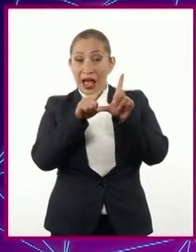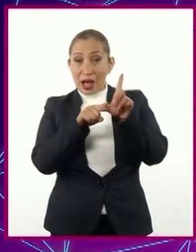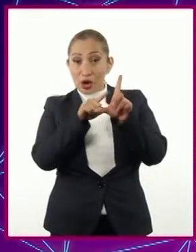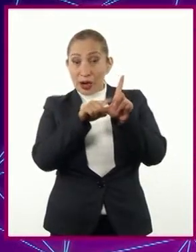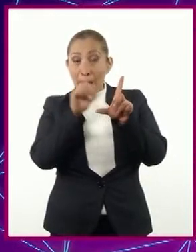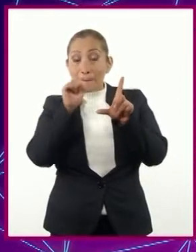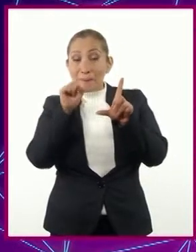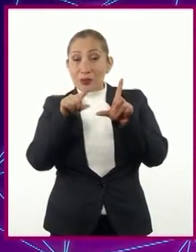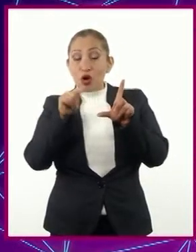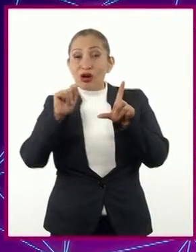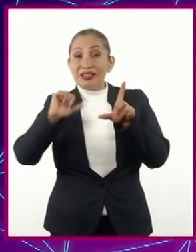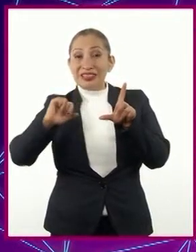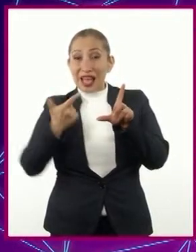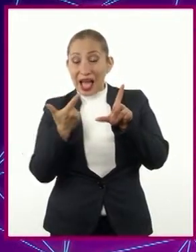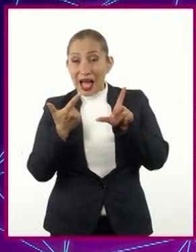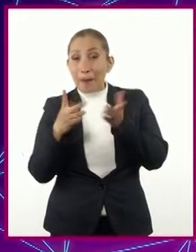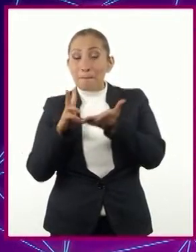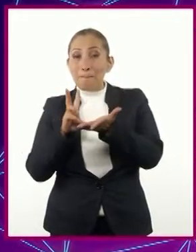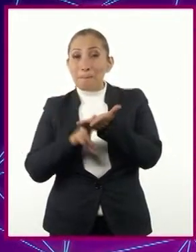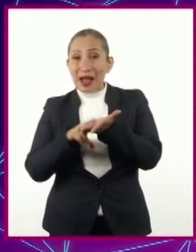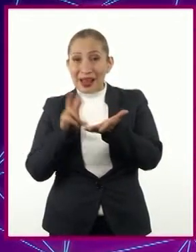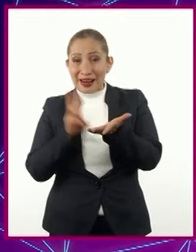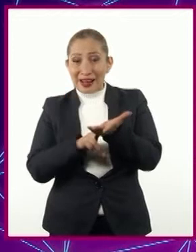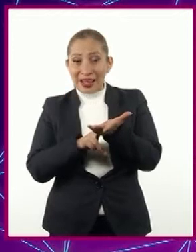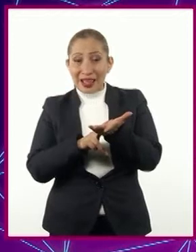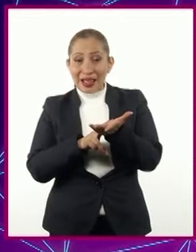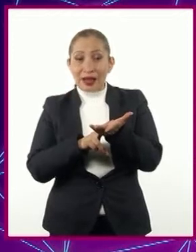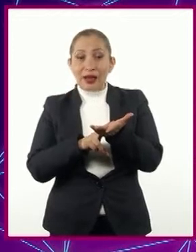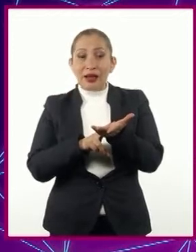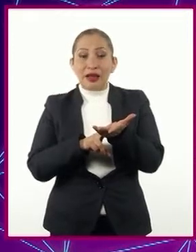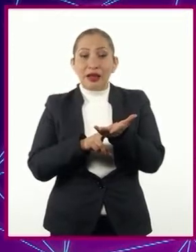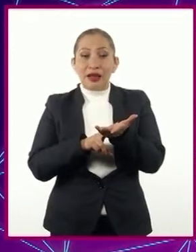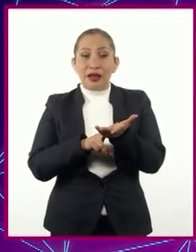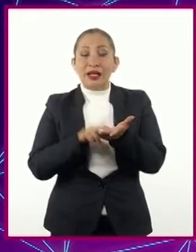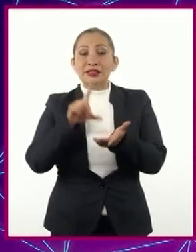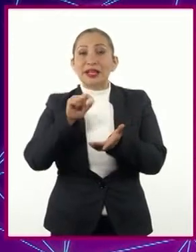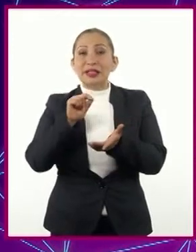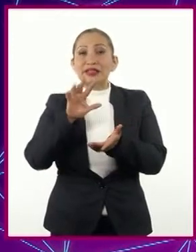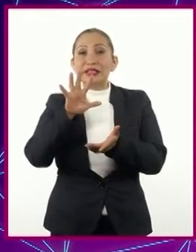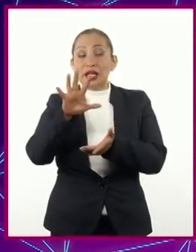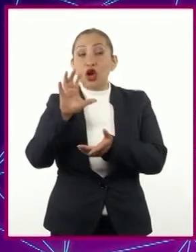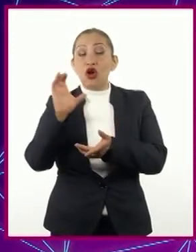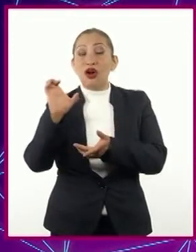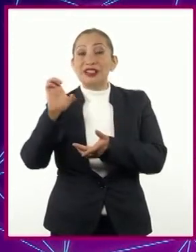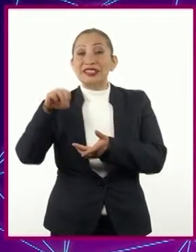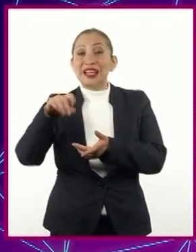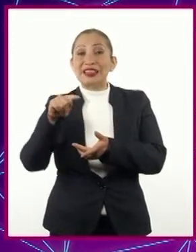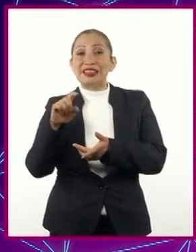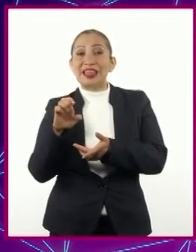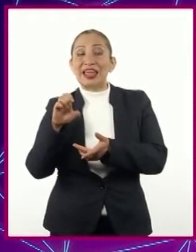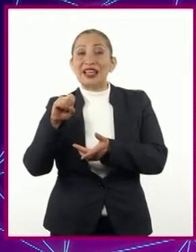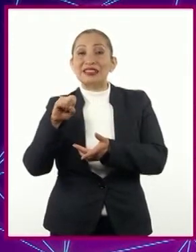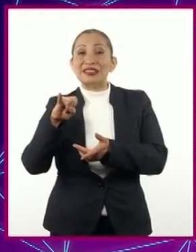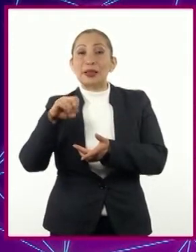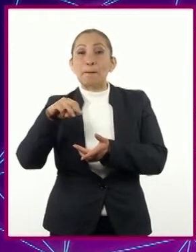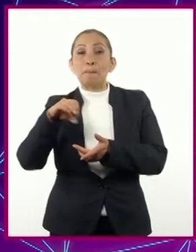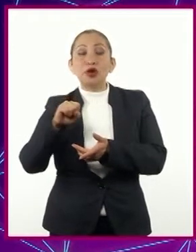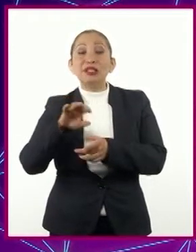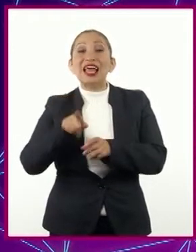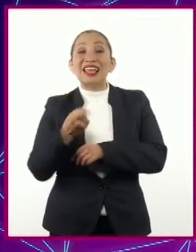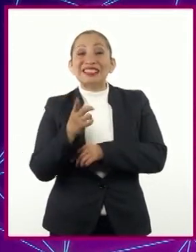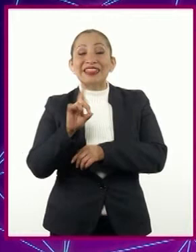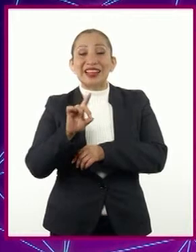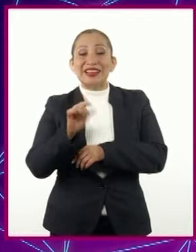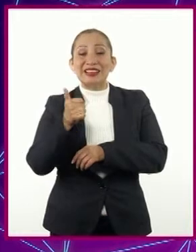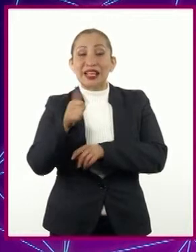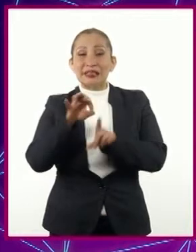cuya tangente tiene un valor de 75 centésimos es de